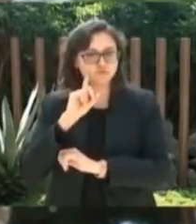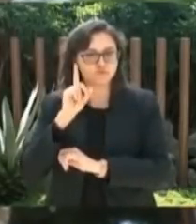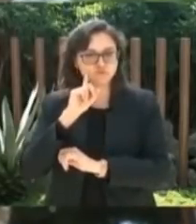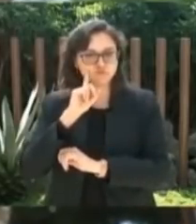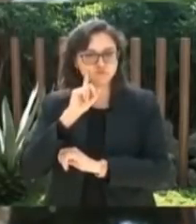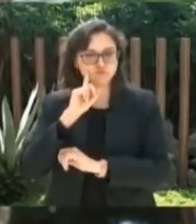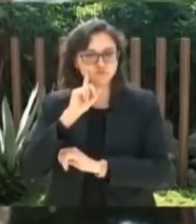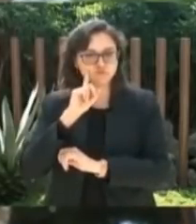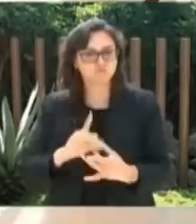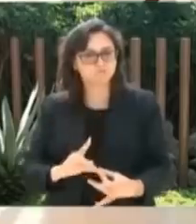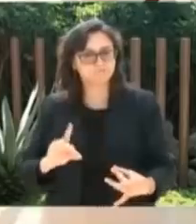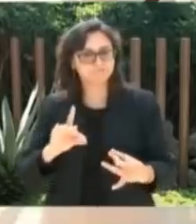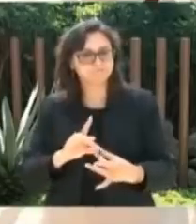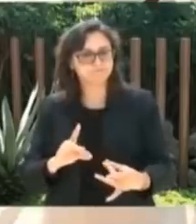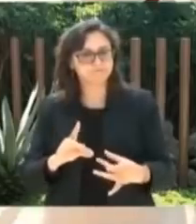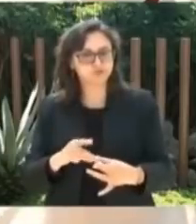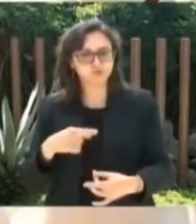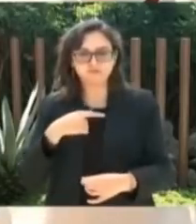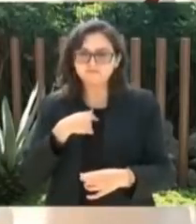hace algún tiempo,